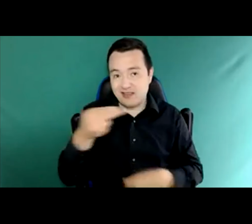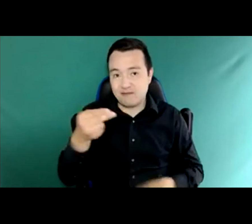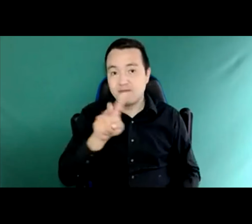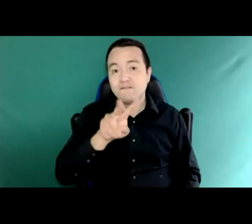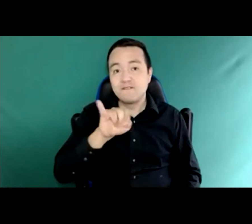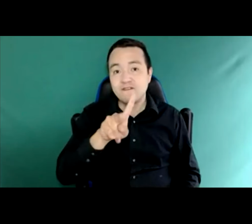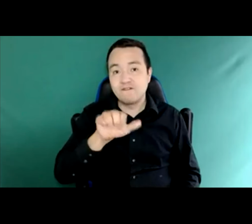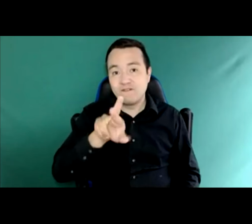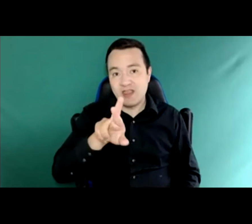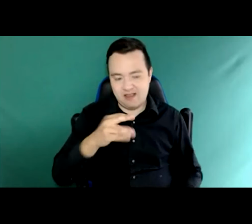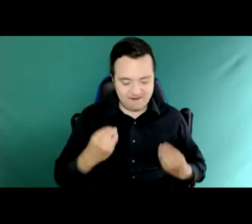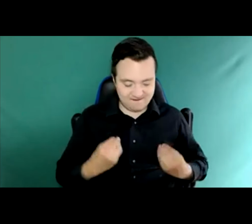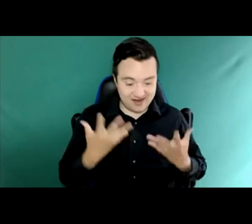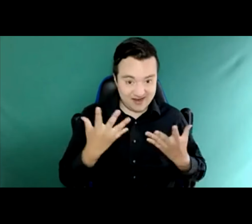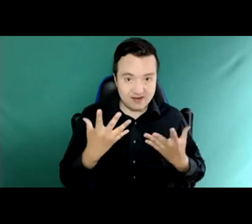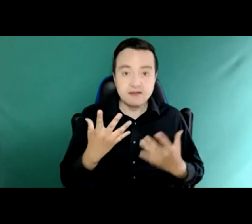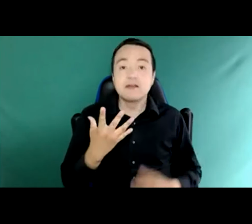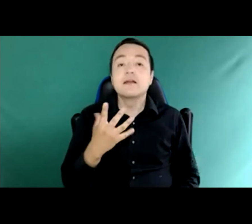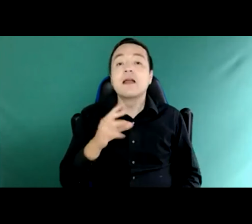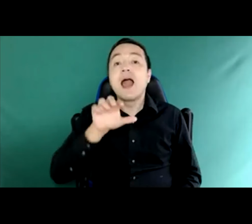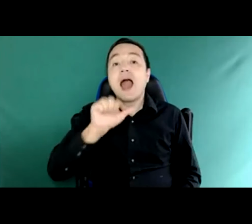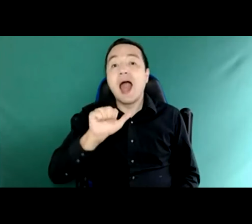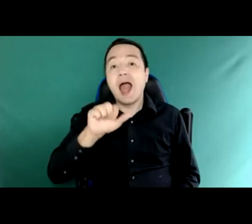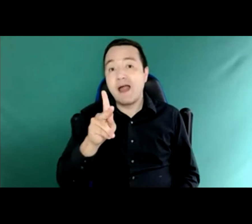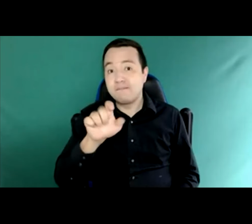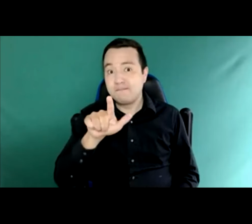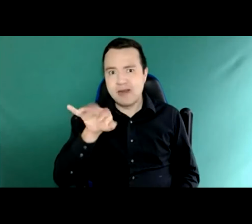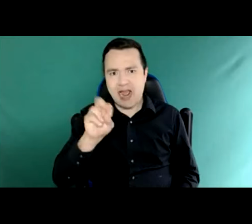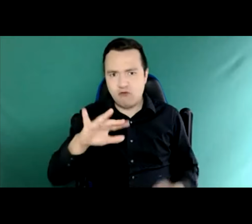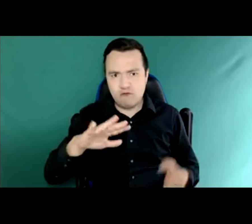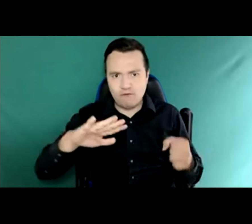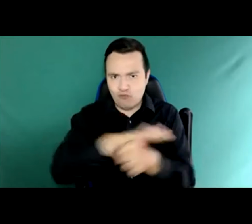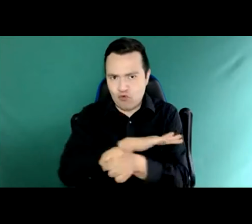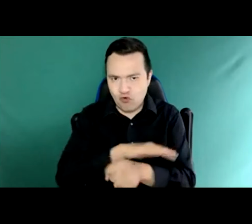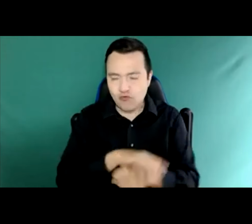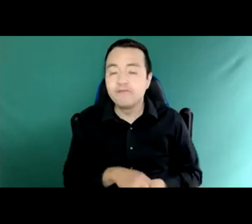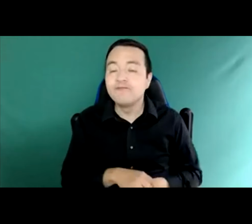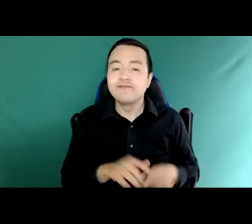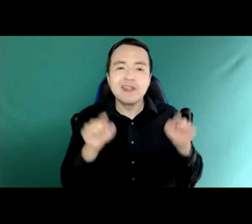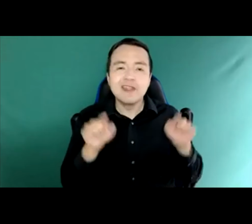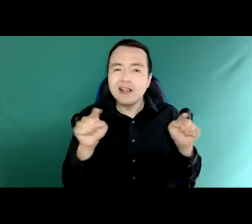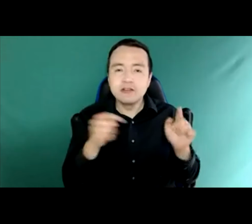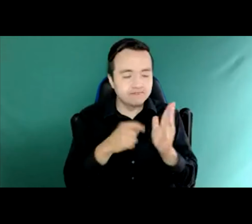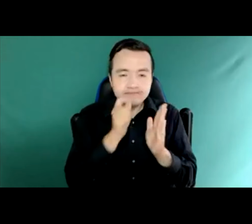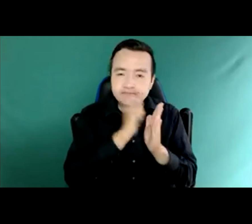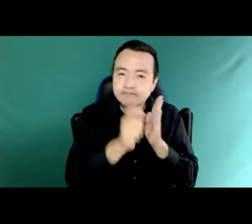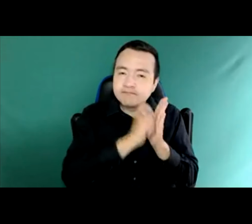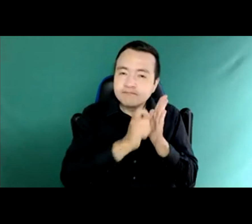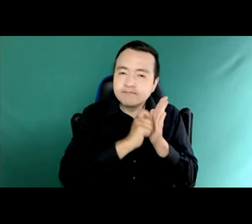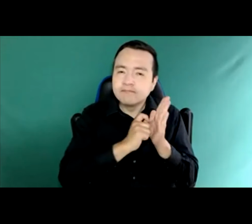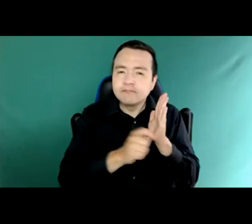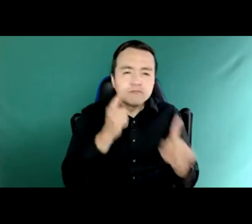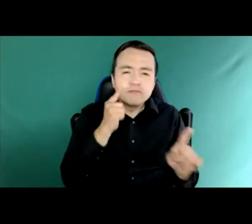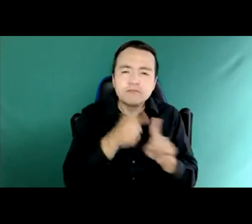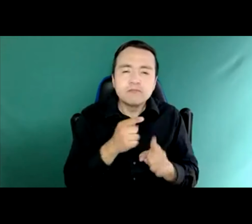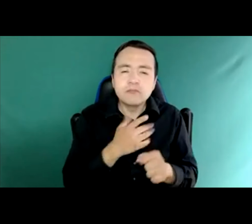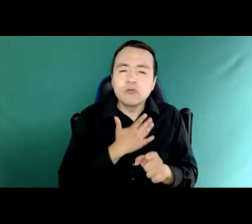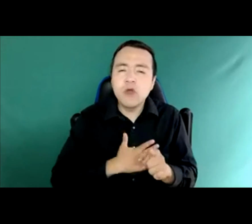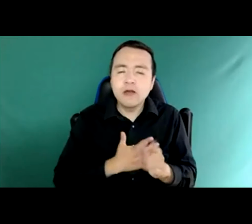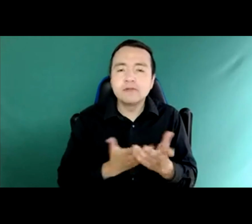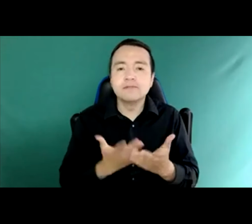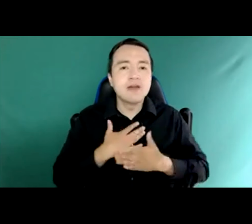ese. Yo lo escribí principalmente con el objetivo de poder contar mis experiencias de cómo es vivir